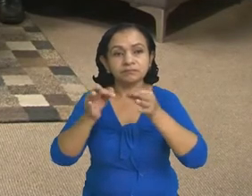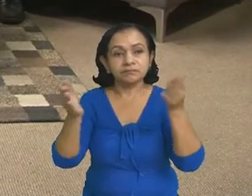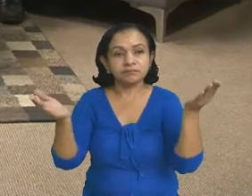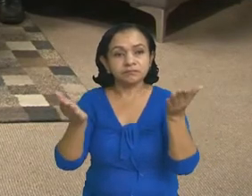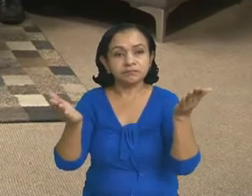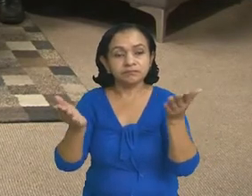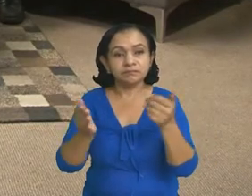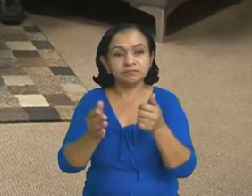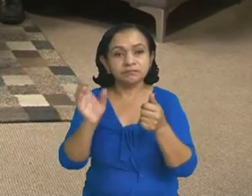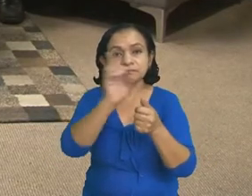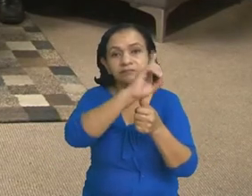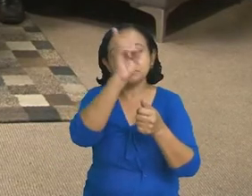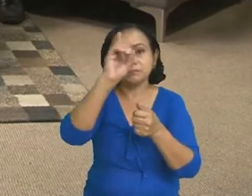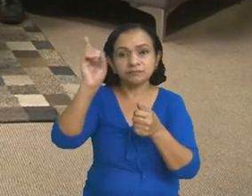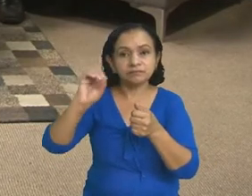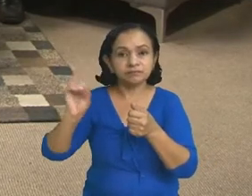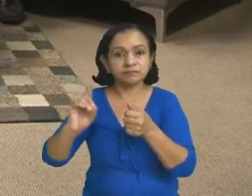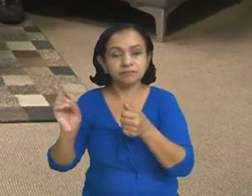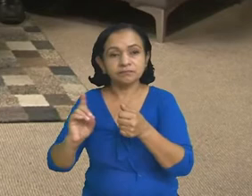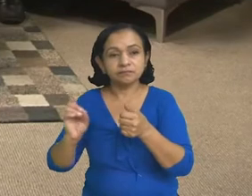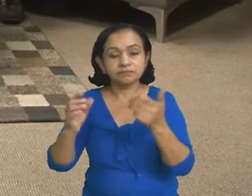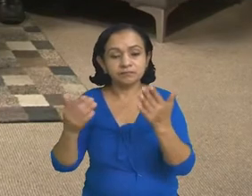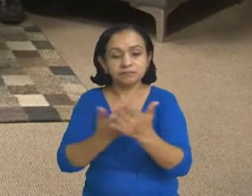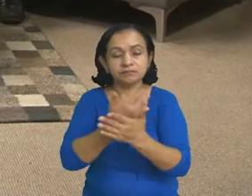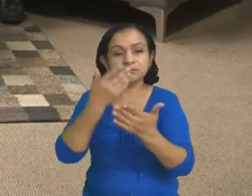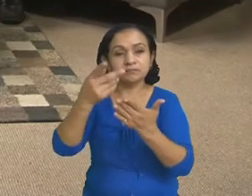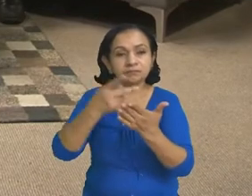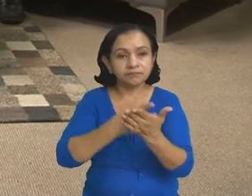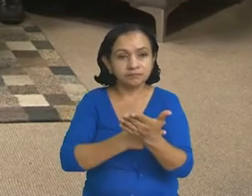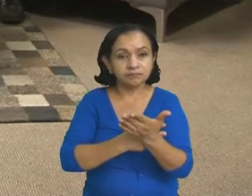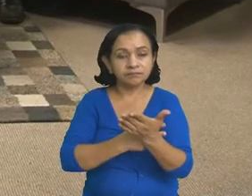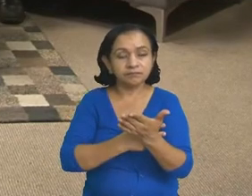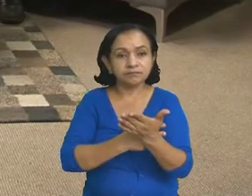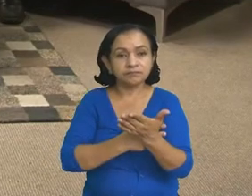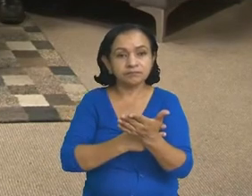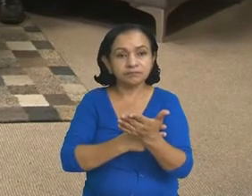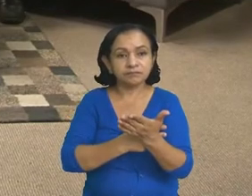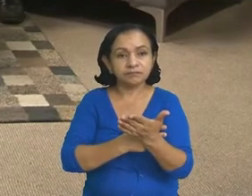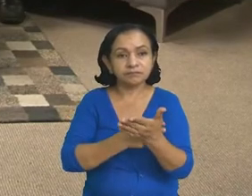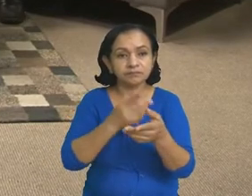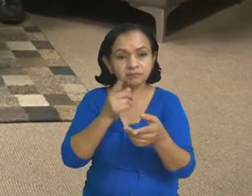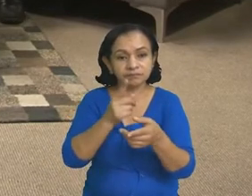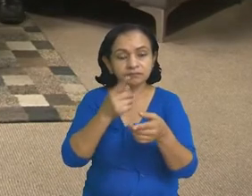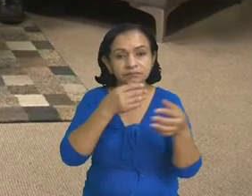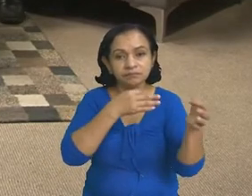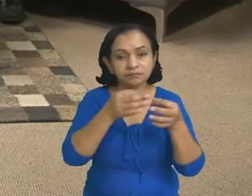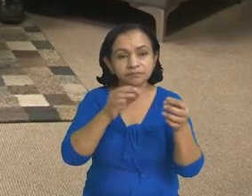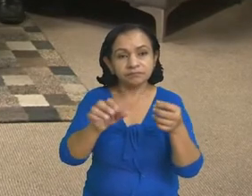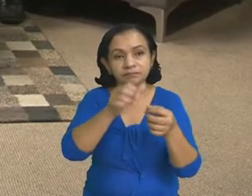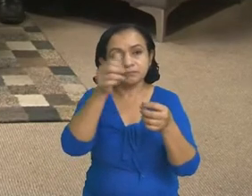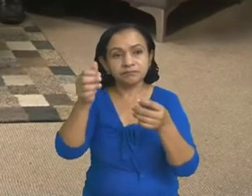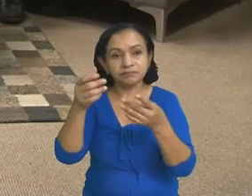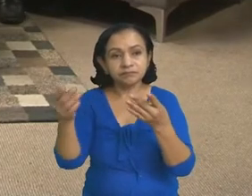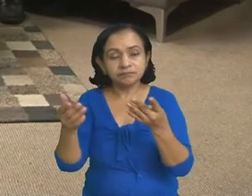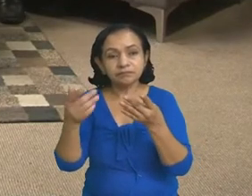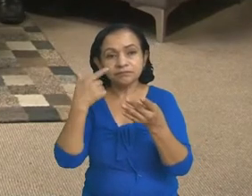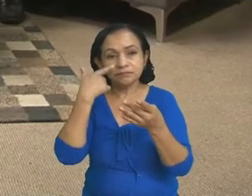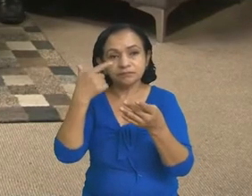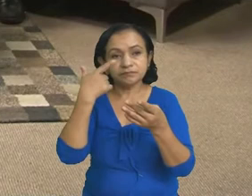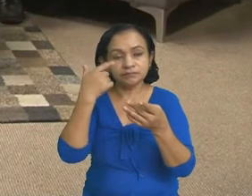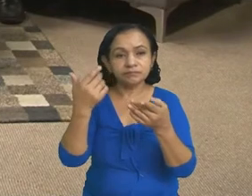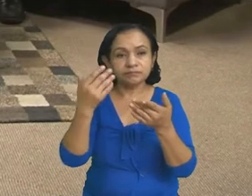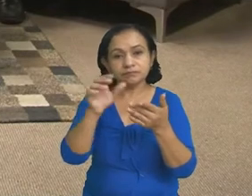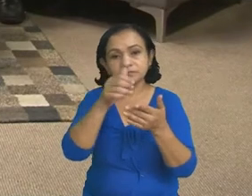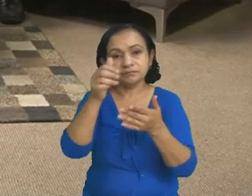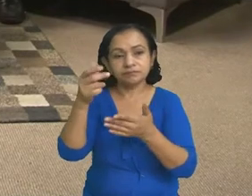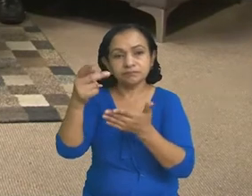precisamente dónde van a estar ubicados estos nuevos proyectos. Ya mencionaba pues uno ahora mismo, y conocer dónde van a estar los